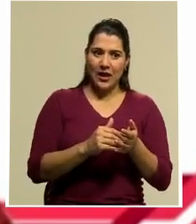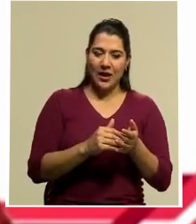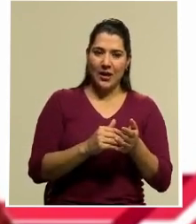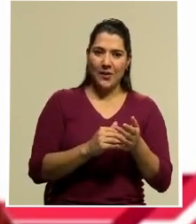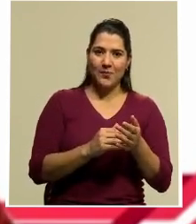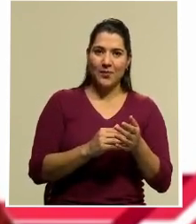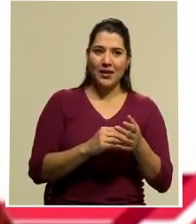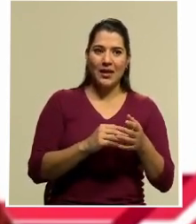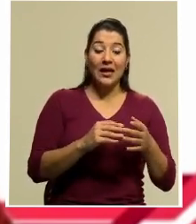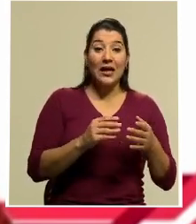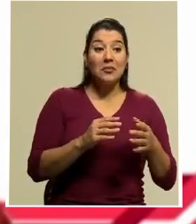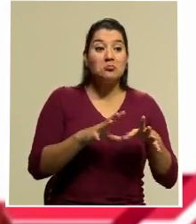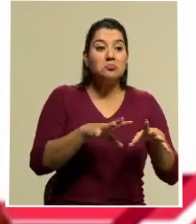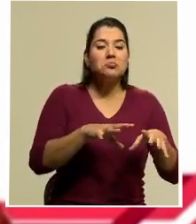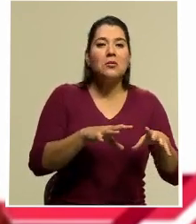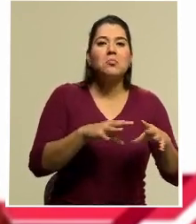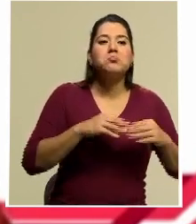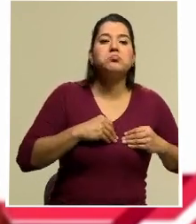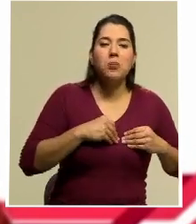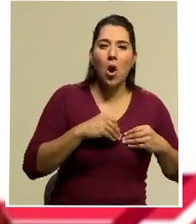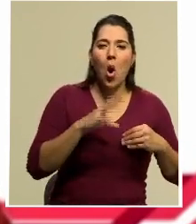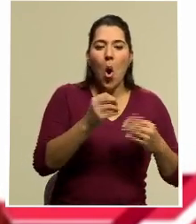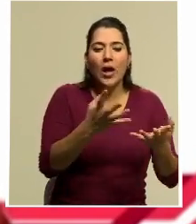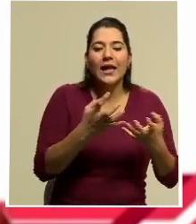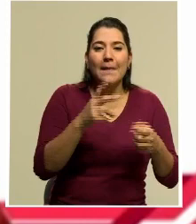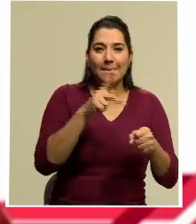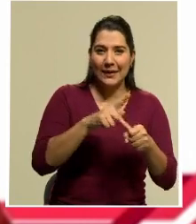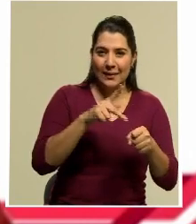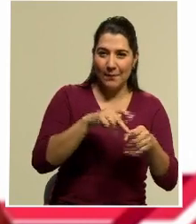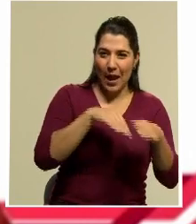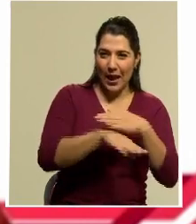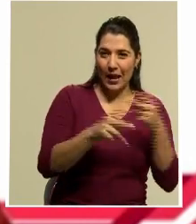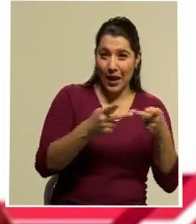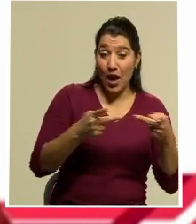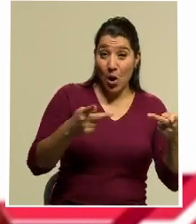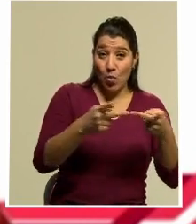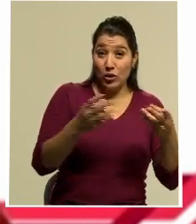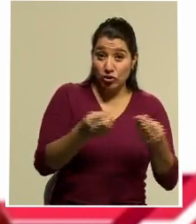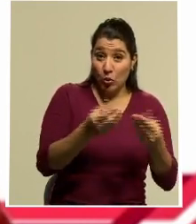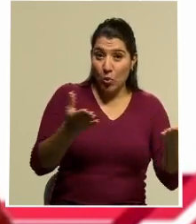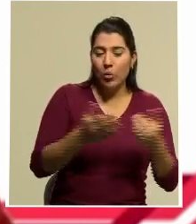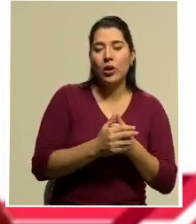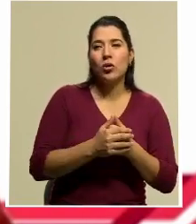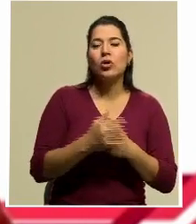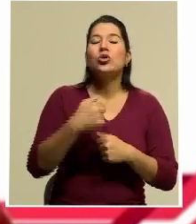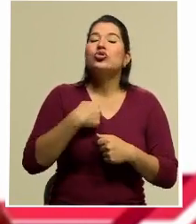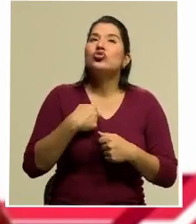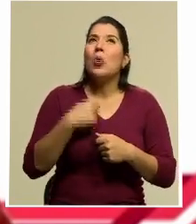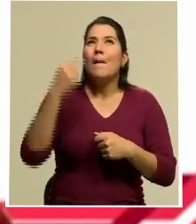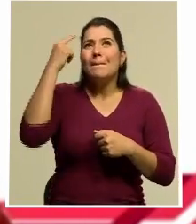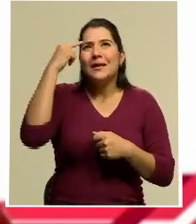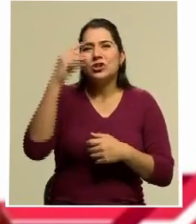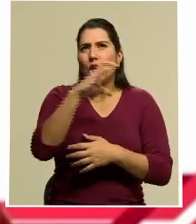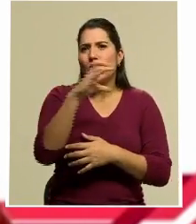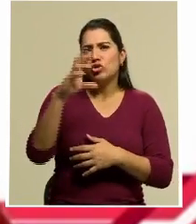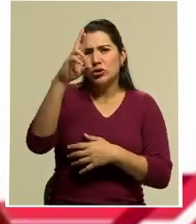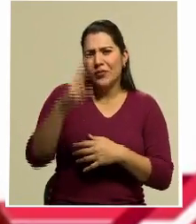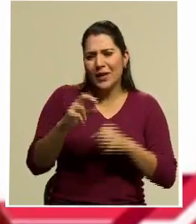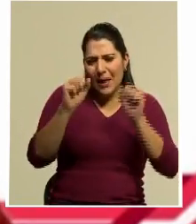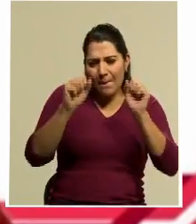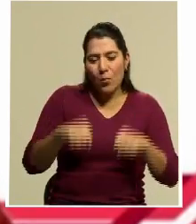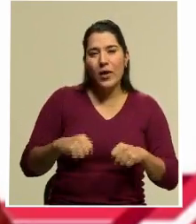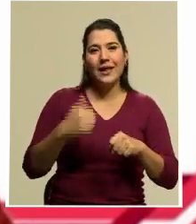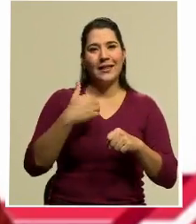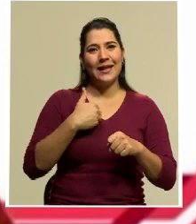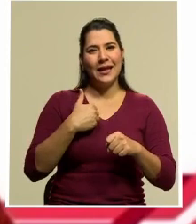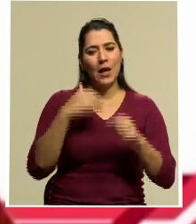sin encontrar un rumbo, una ruta clara. Sigue teniéndose, en